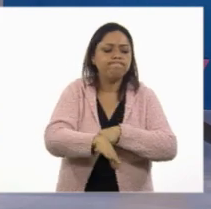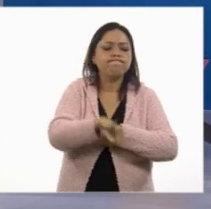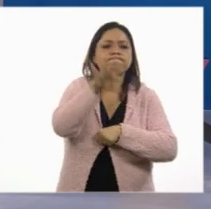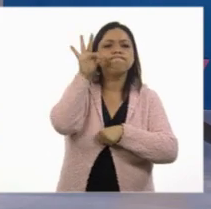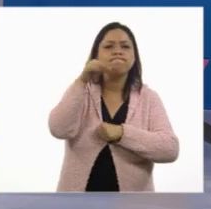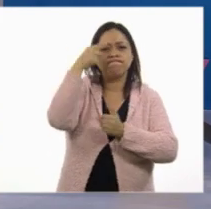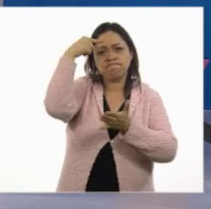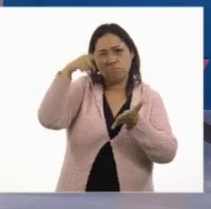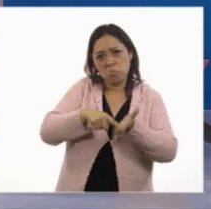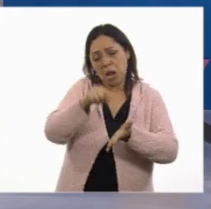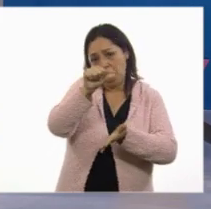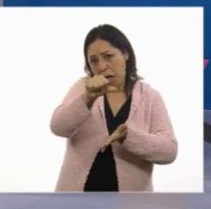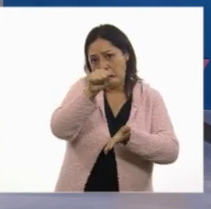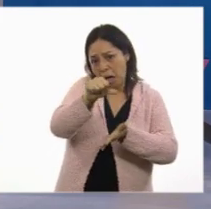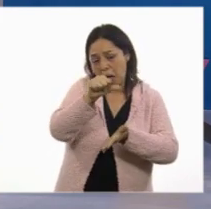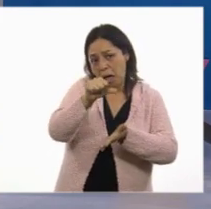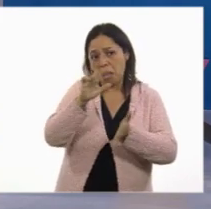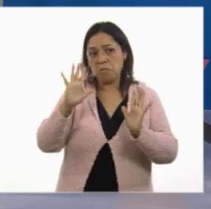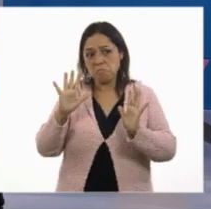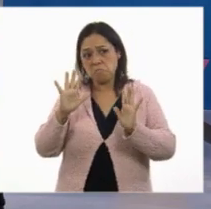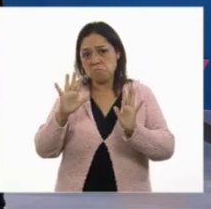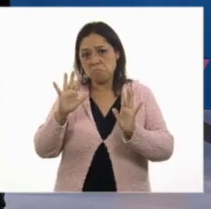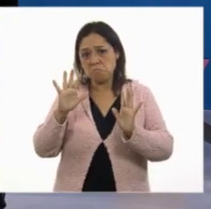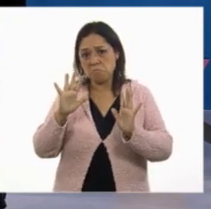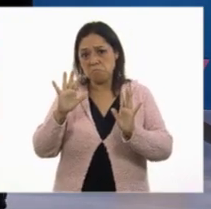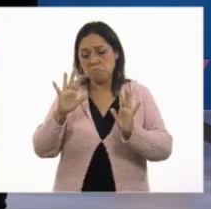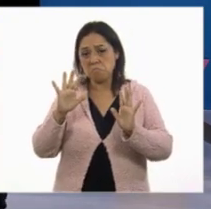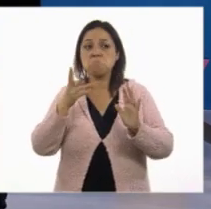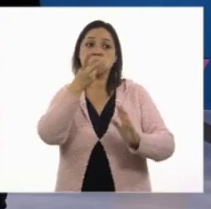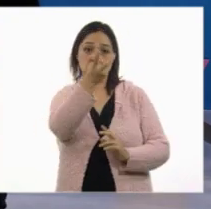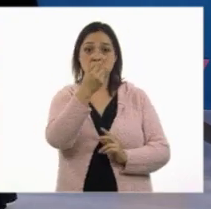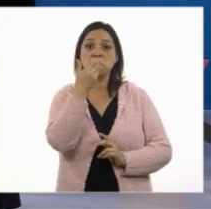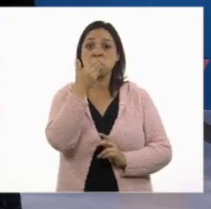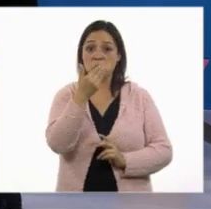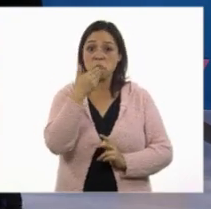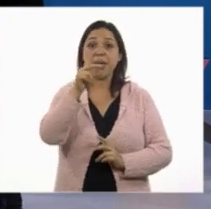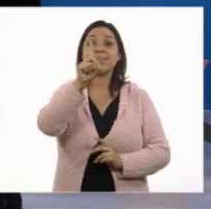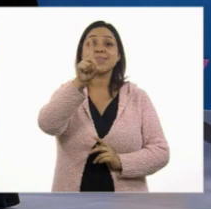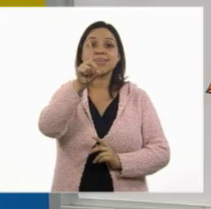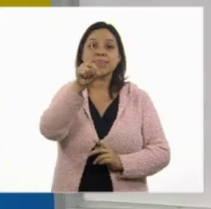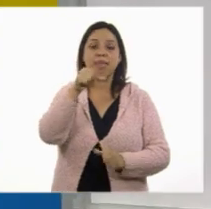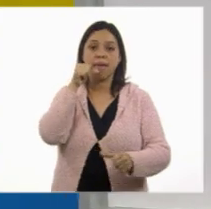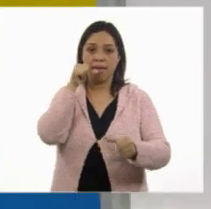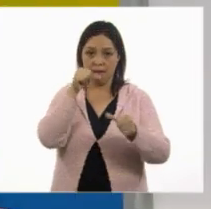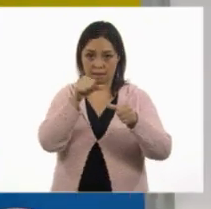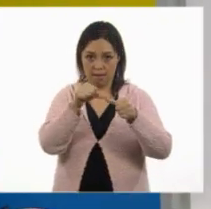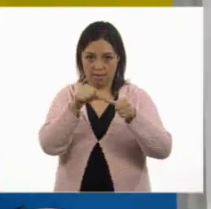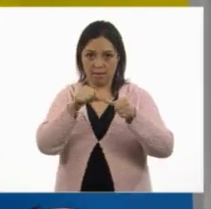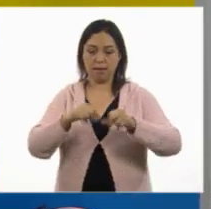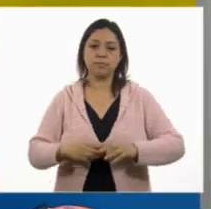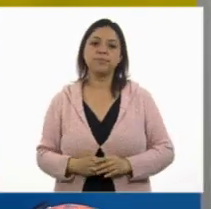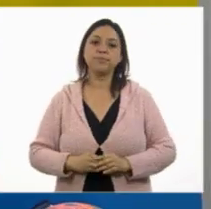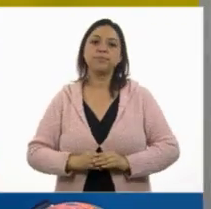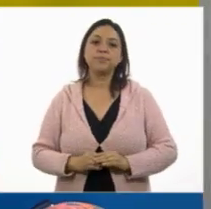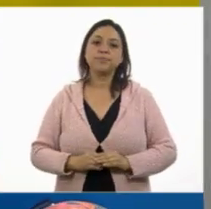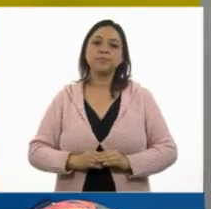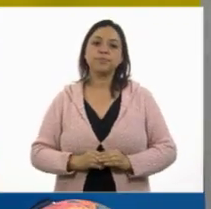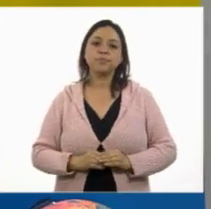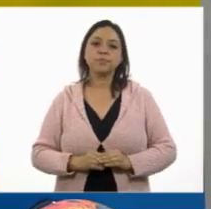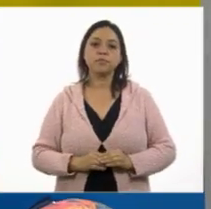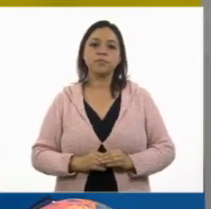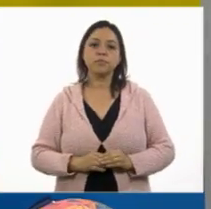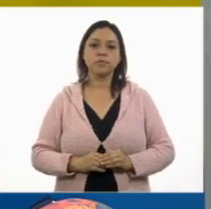Aníbal? ¿Puede ser este? Es un isósceles. Muy bien, la D, perfecto. Entonces déjame poner esta aquí.